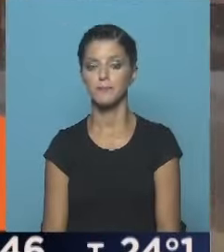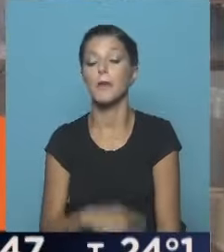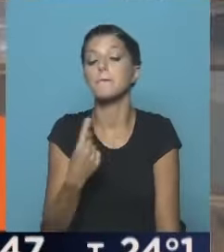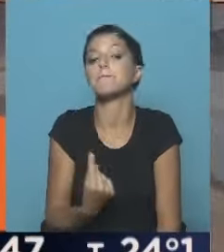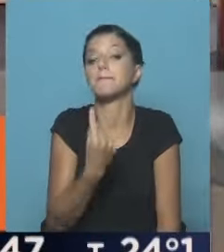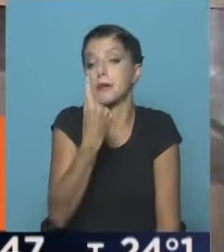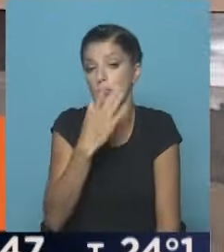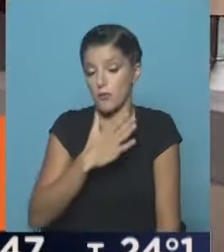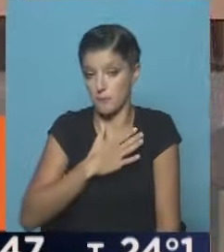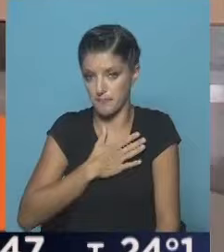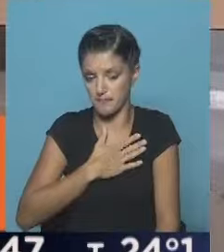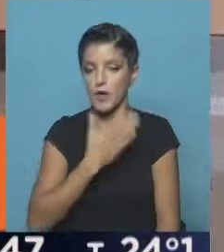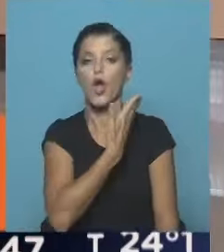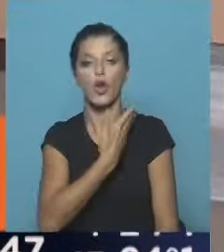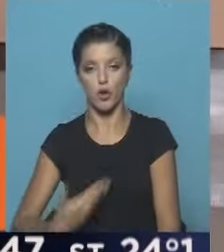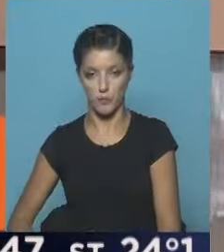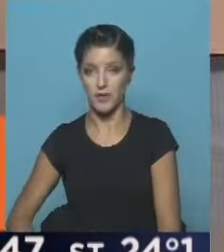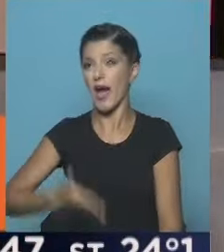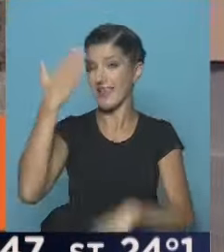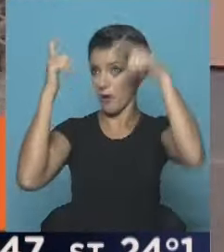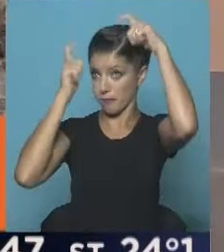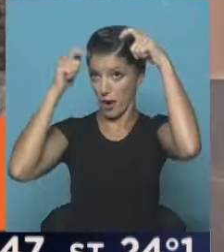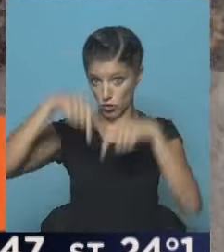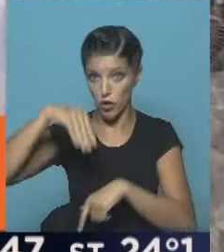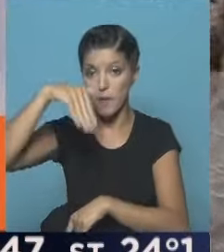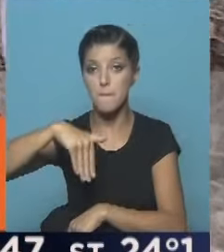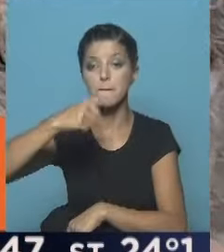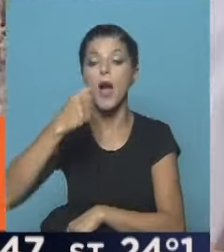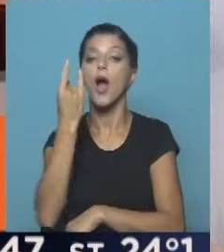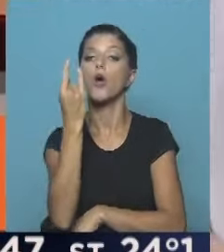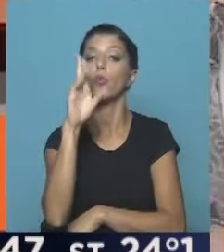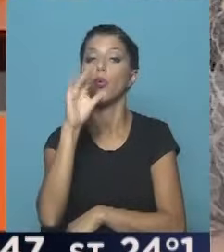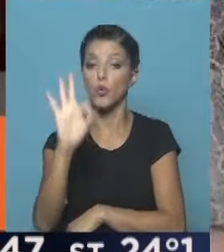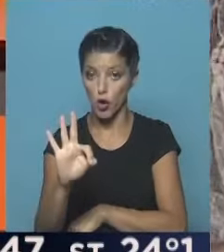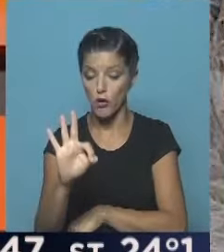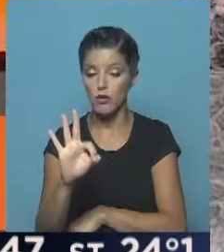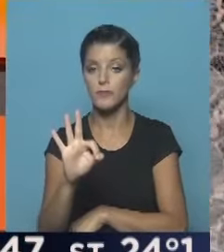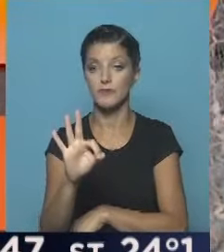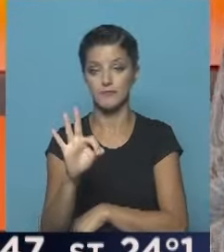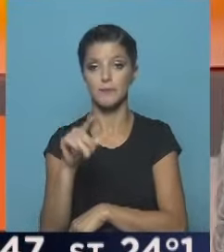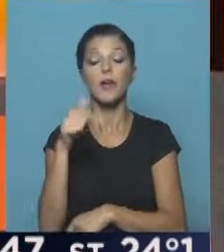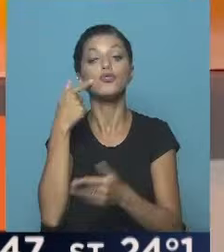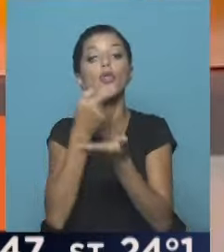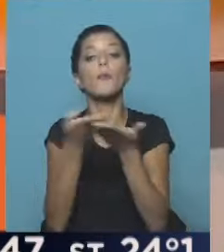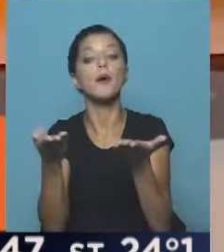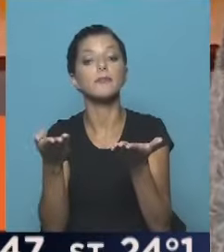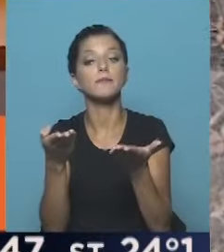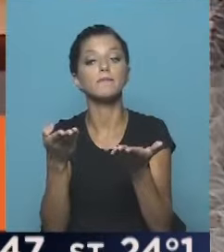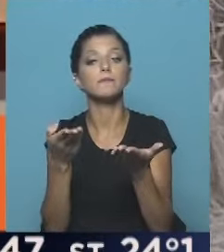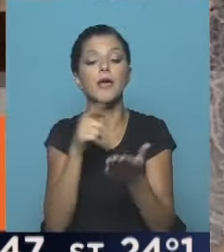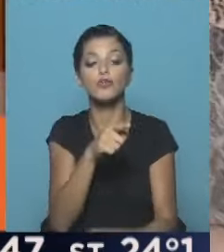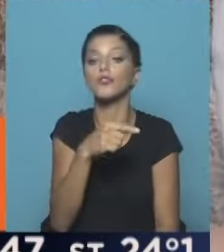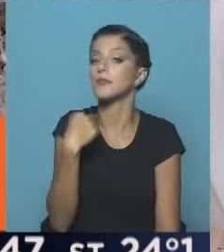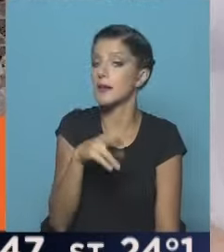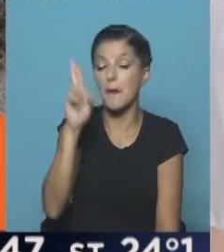de Maduro y antes de eso el gobierno de Chávez ha demostrado que su interés por respetar los